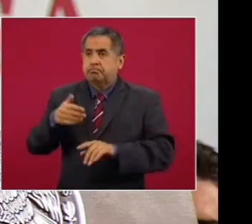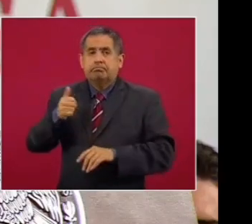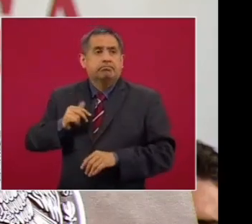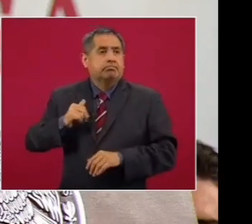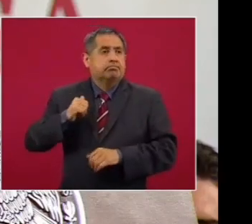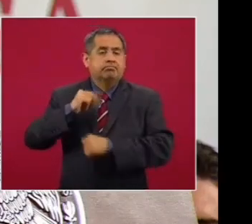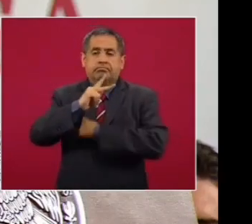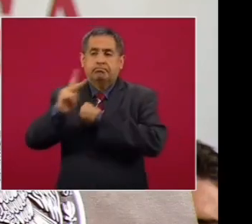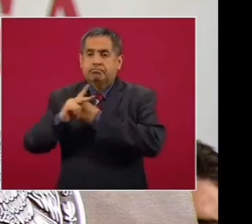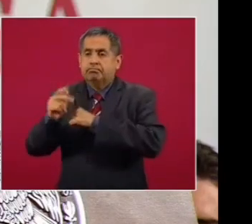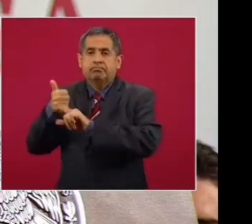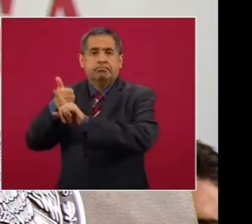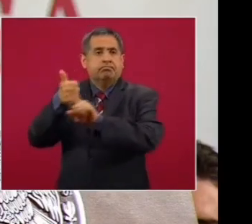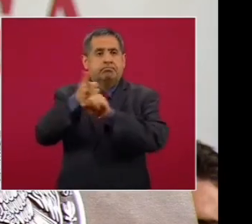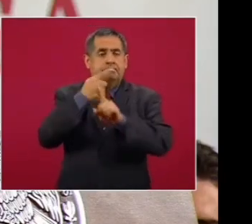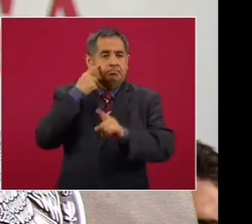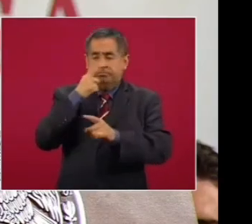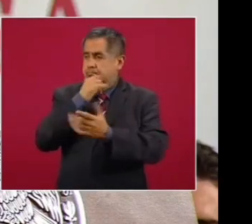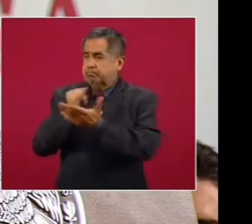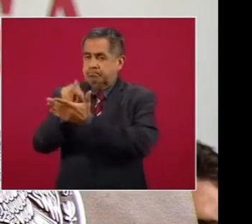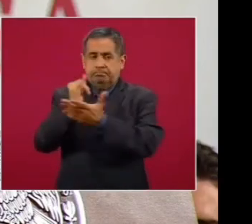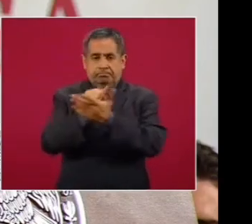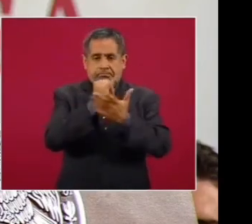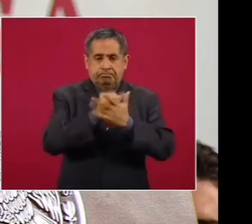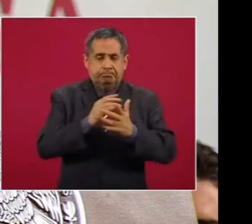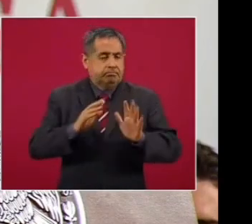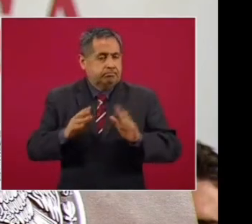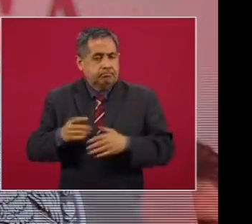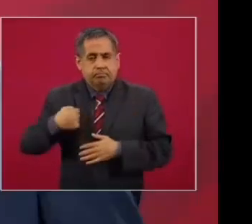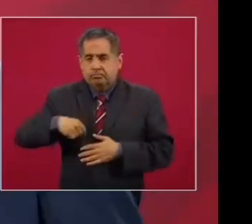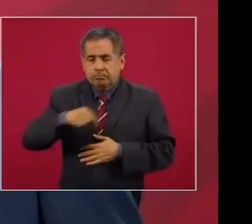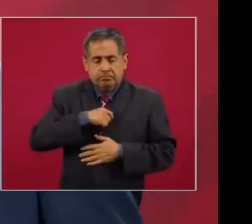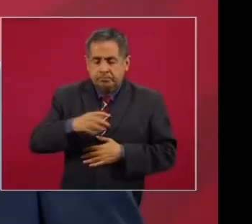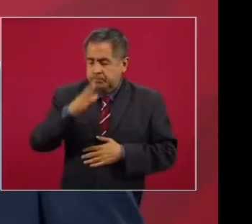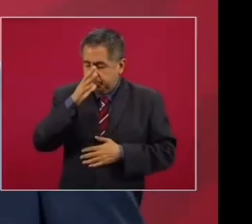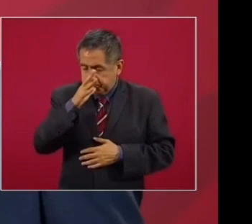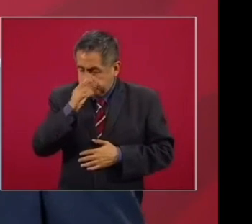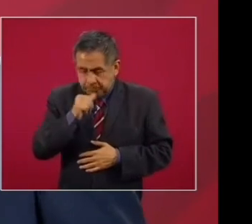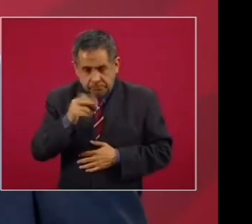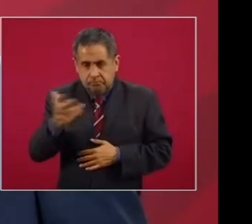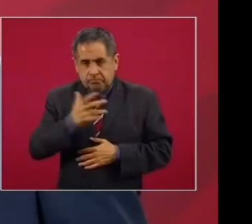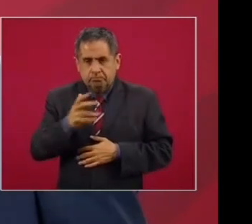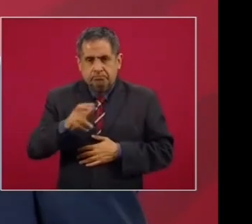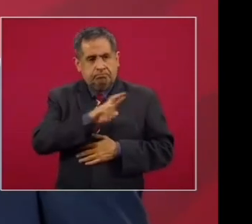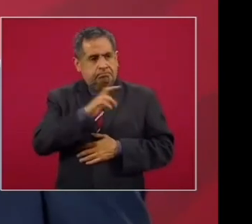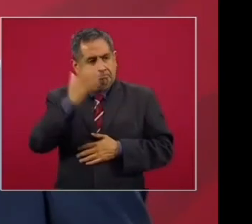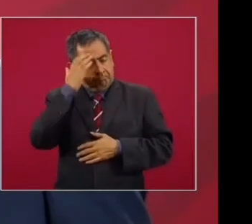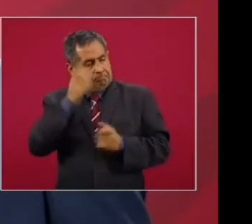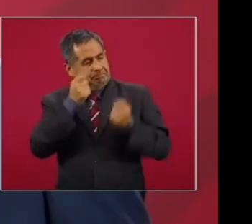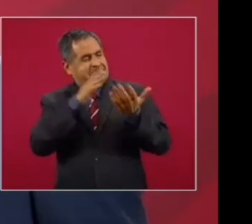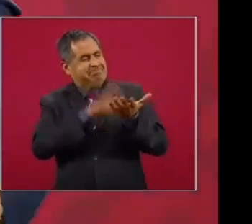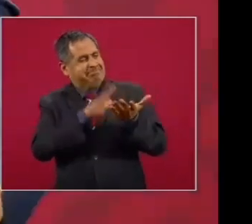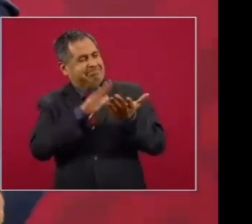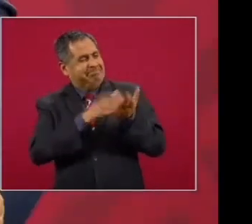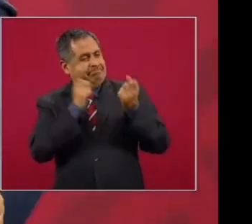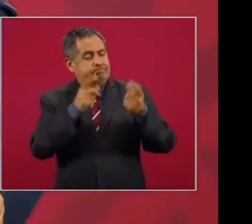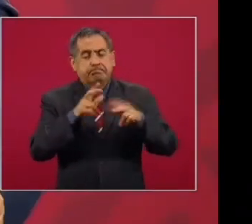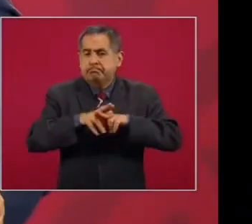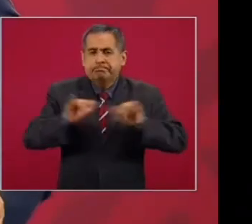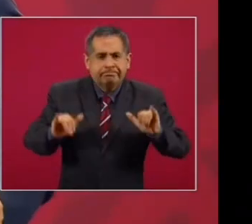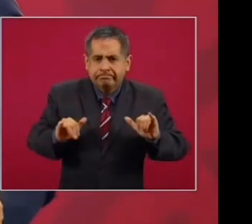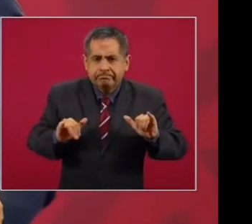pueblos, nosotros no podemos hacer un reconocimiento de ningún